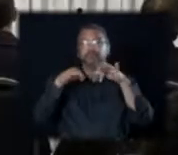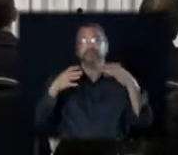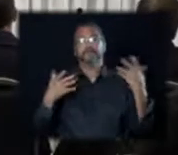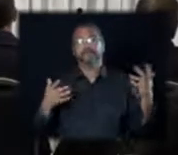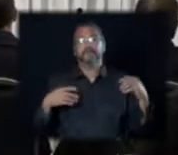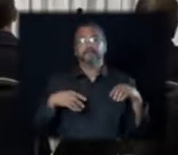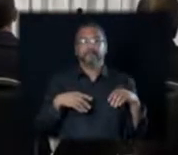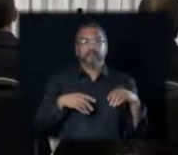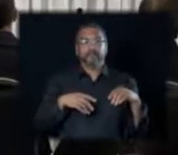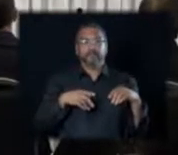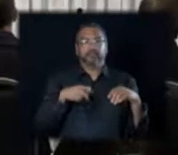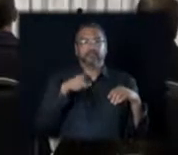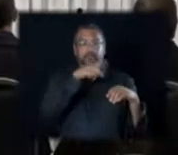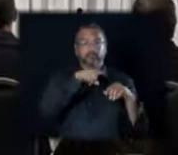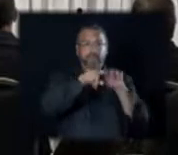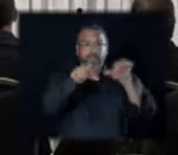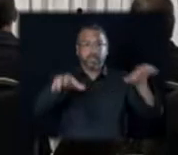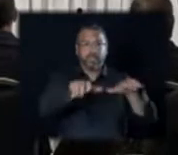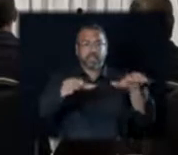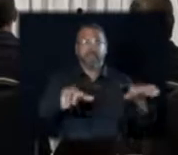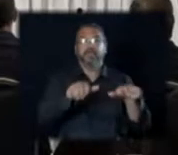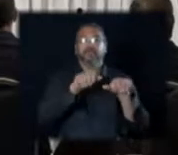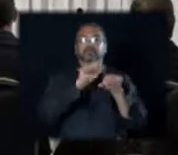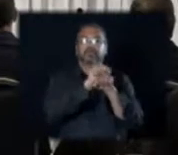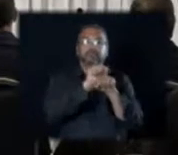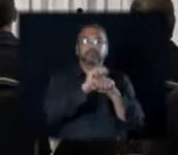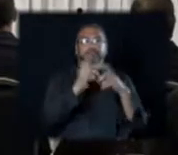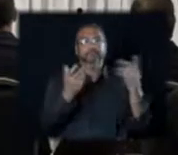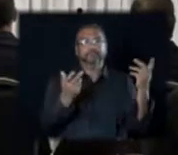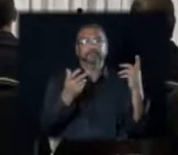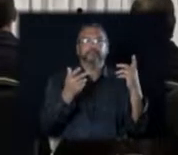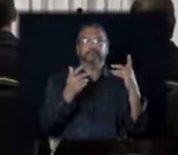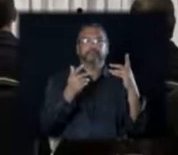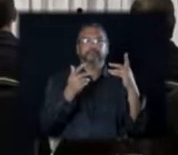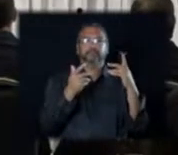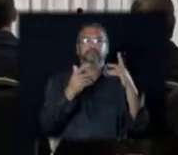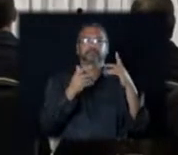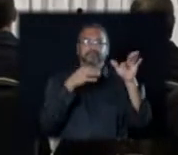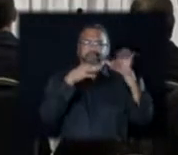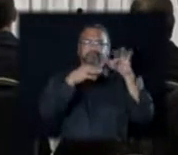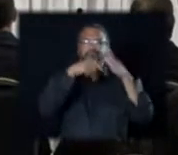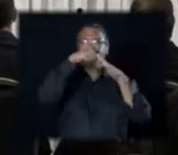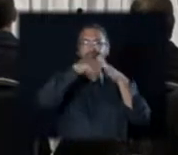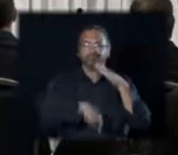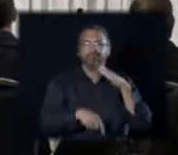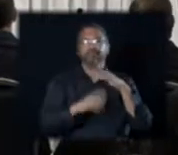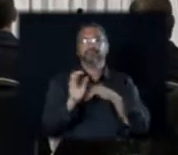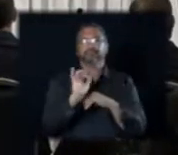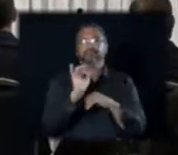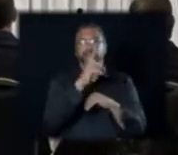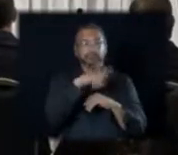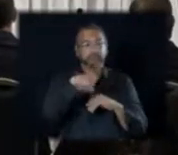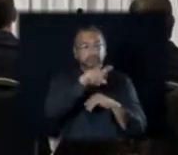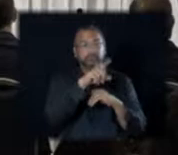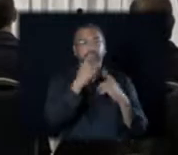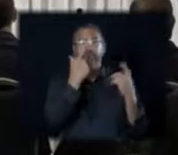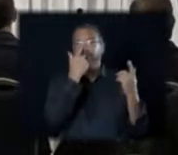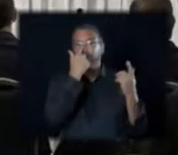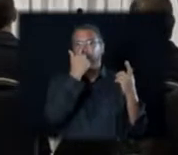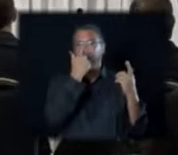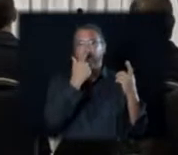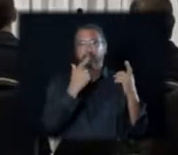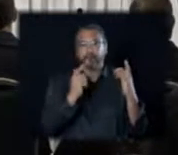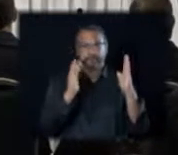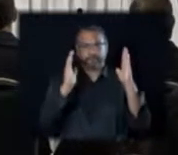instrumentalidades. ¿Podría decirnos más sobre este tipo de esfuerzo y cómo este se relaciona con la auditoría